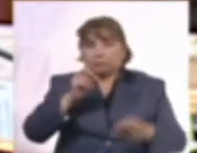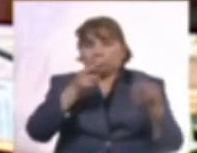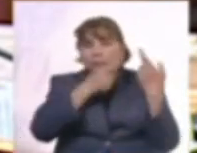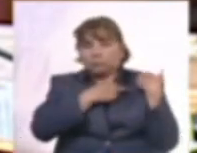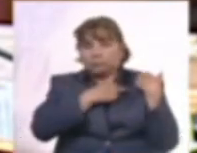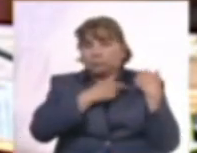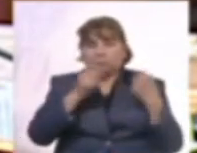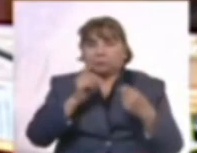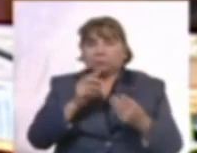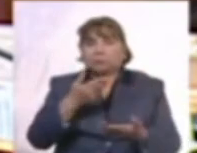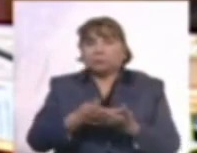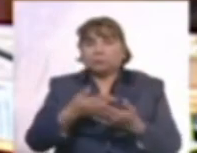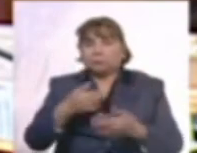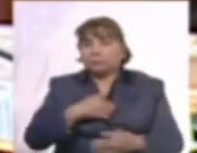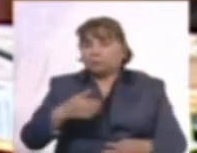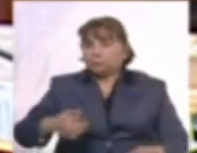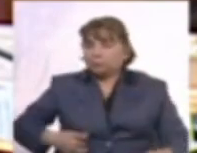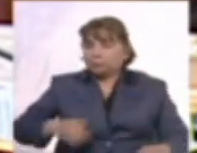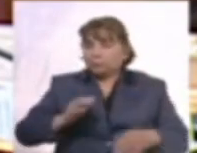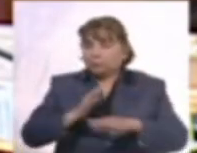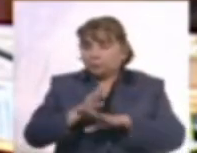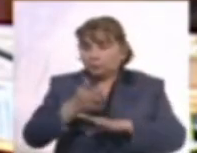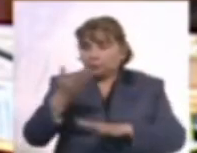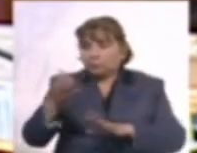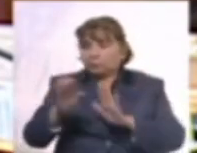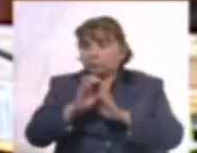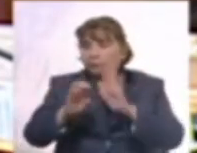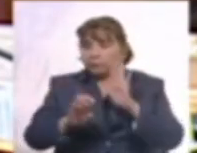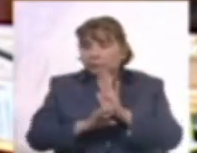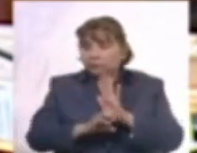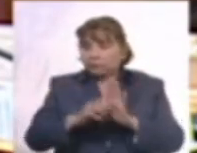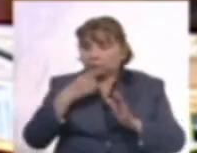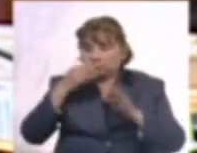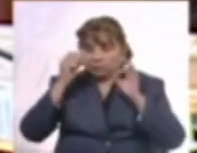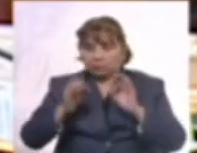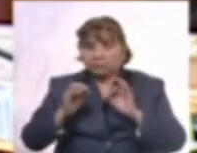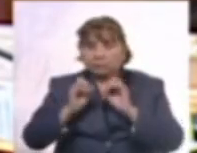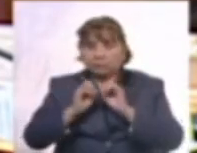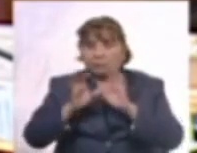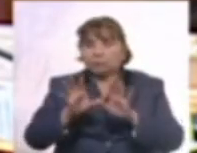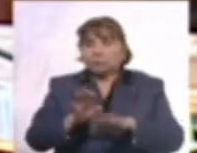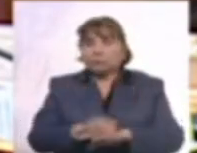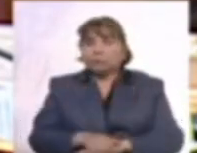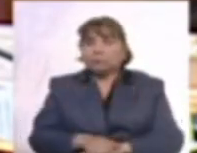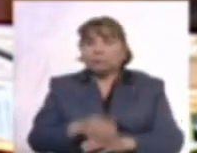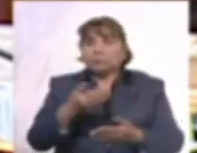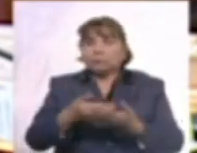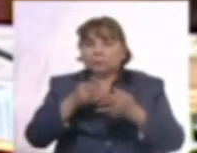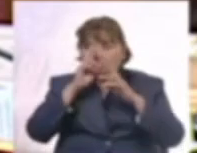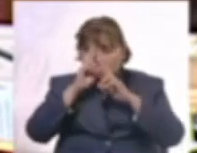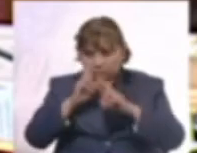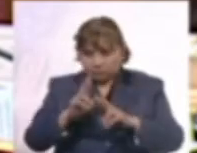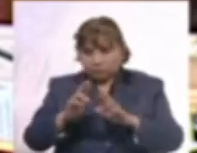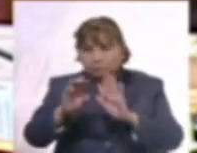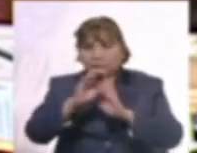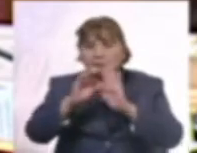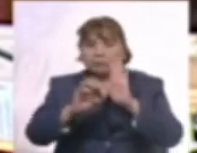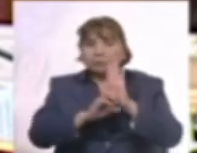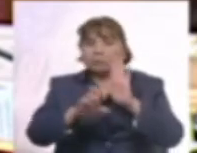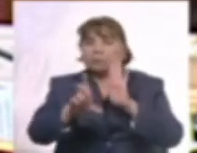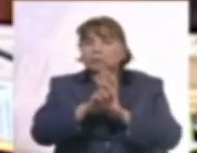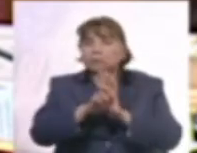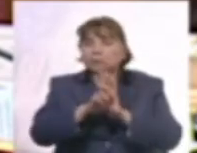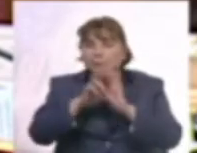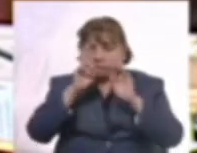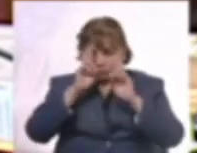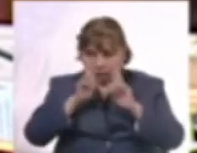encargado de la presidencia por su intermedio, señor congresista. Seamos claros, si respetamos la Constitución,